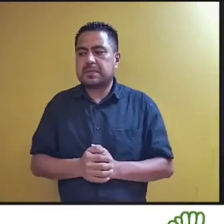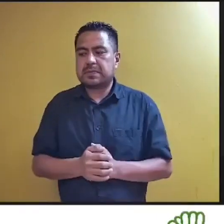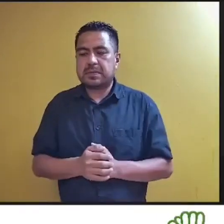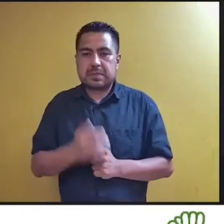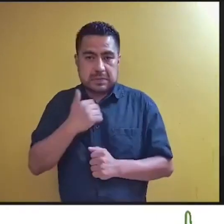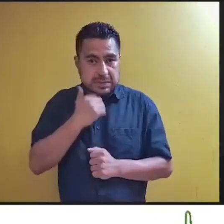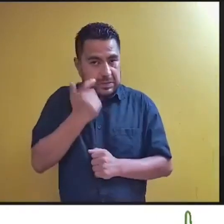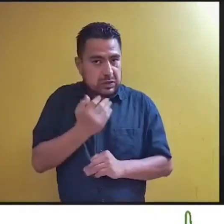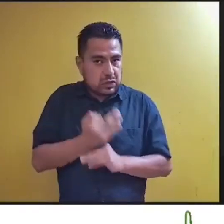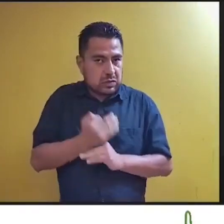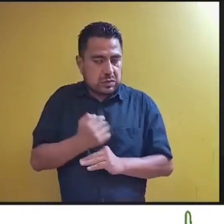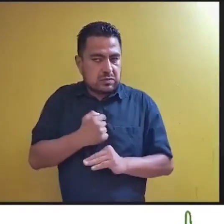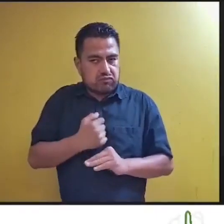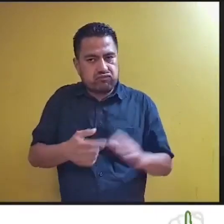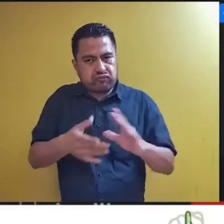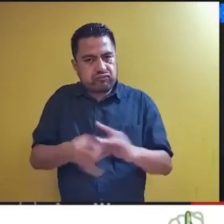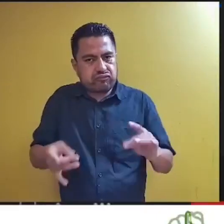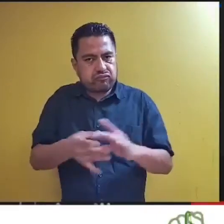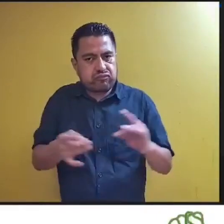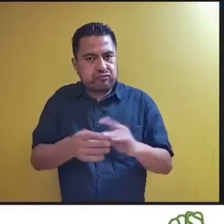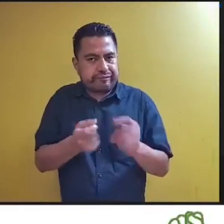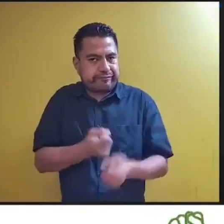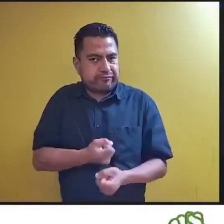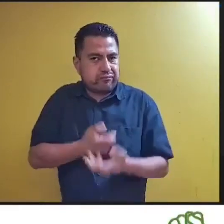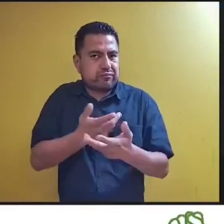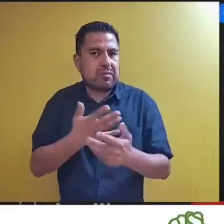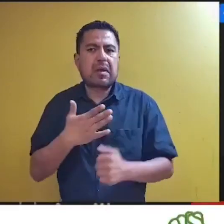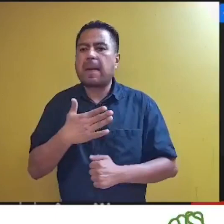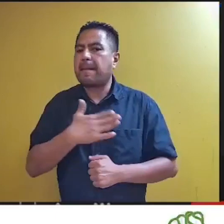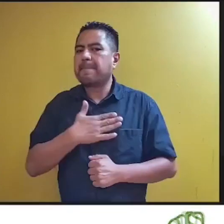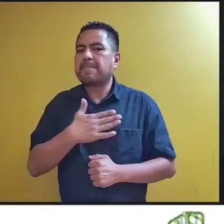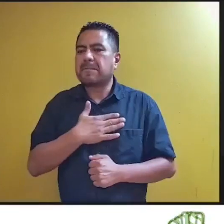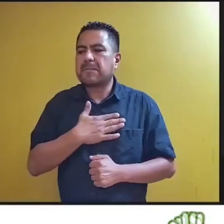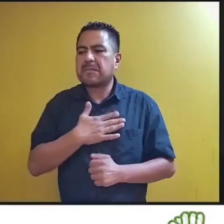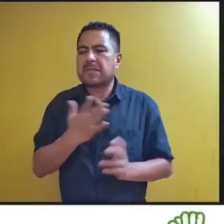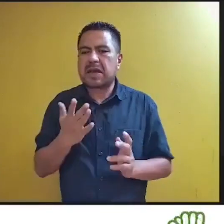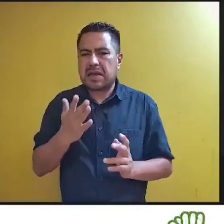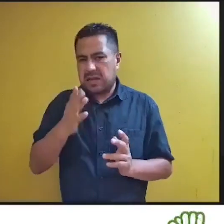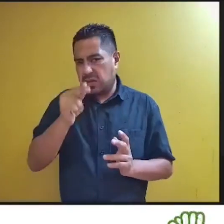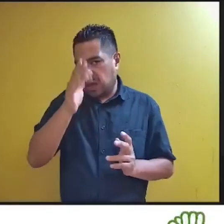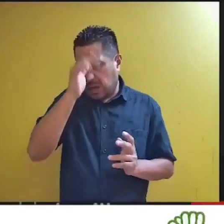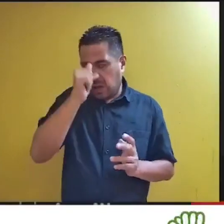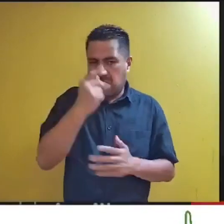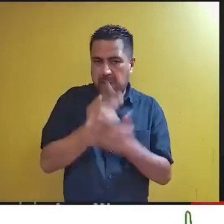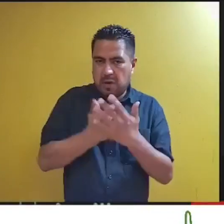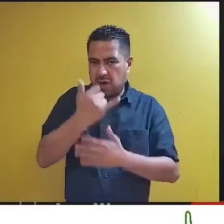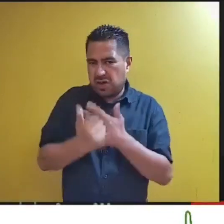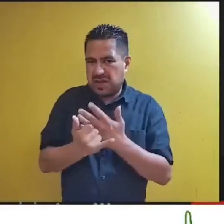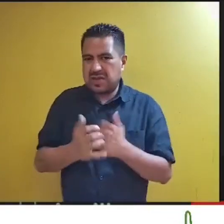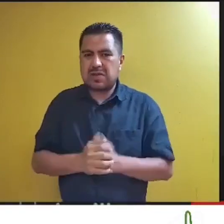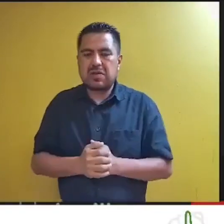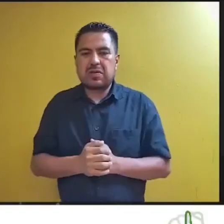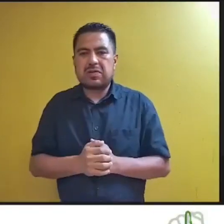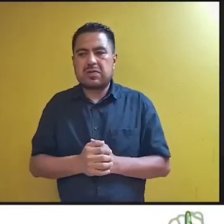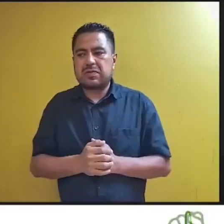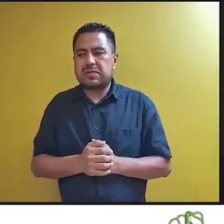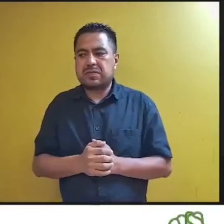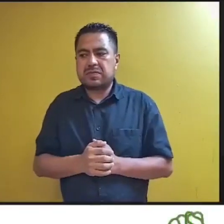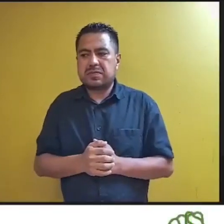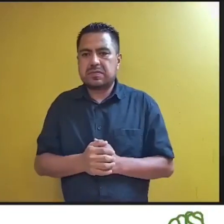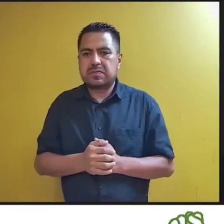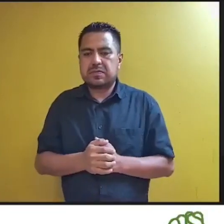Quiero manifestar en este momento mi disenso en el proyecto,